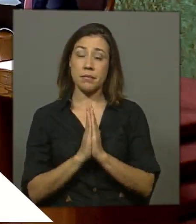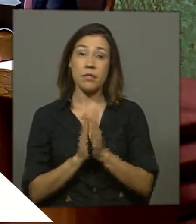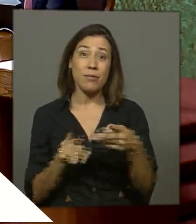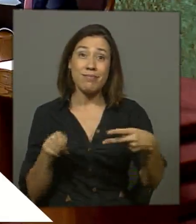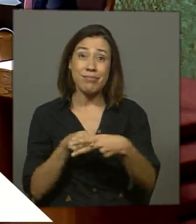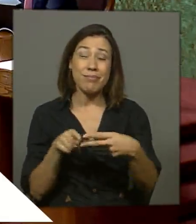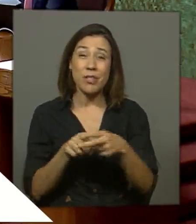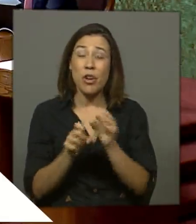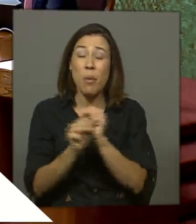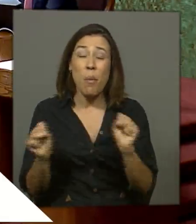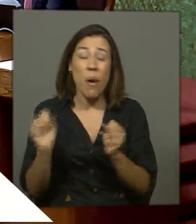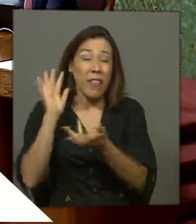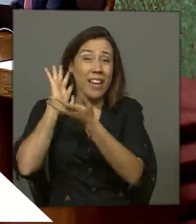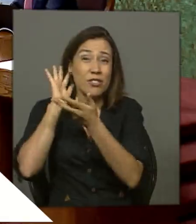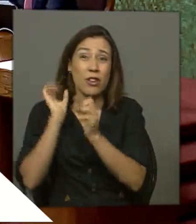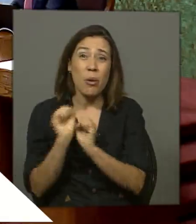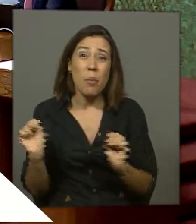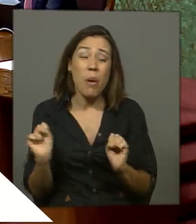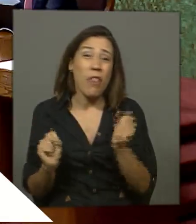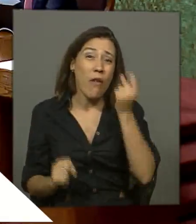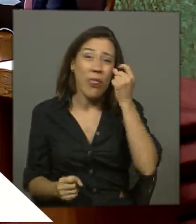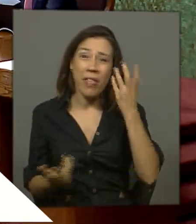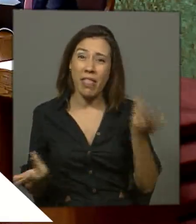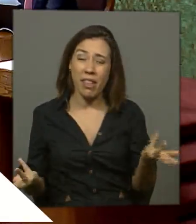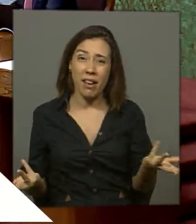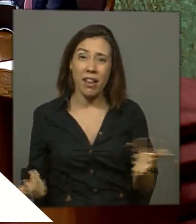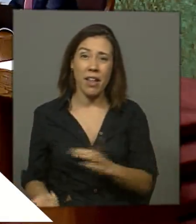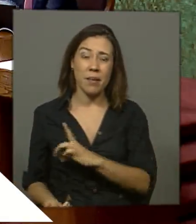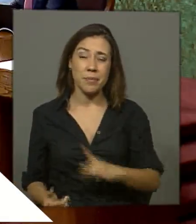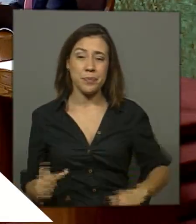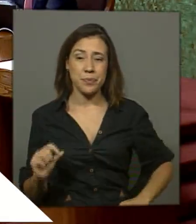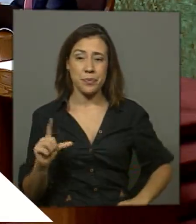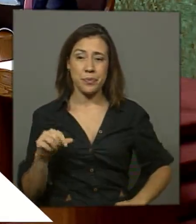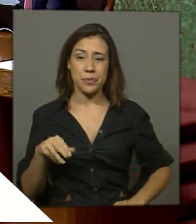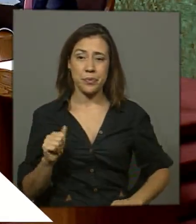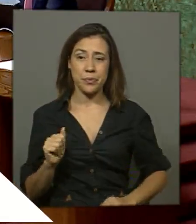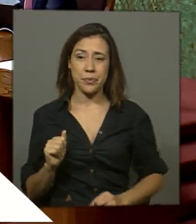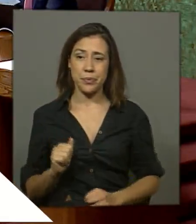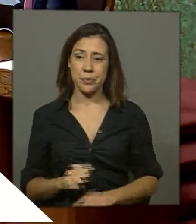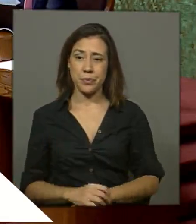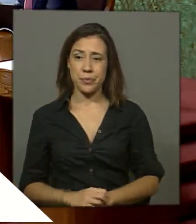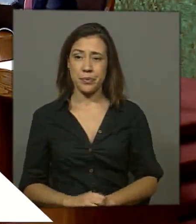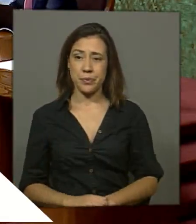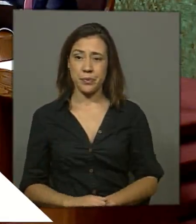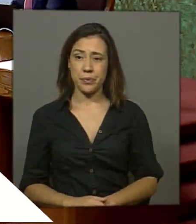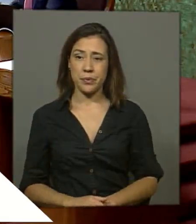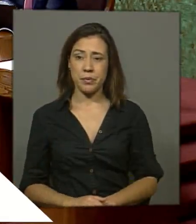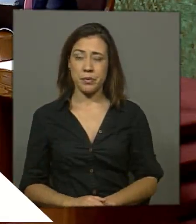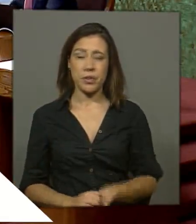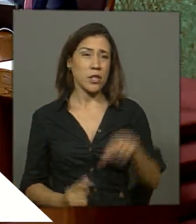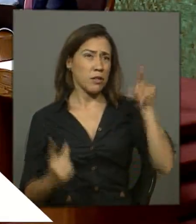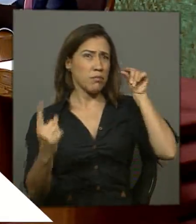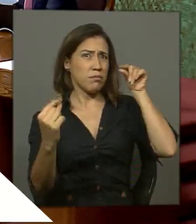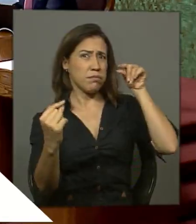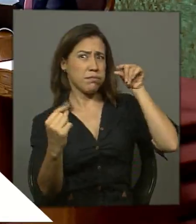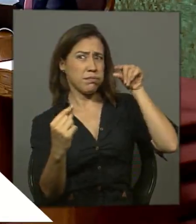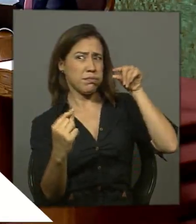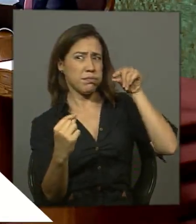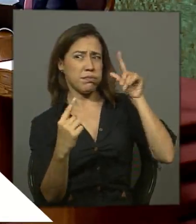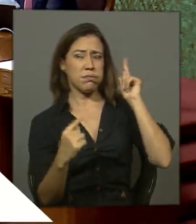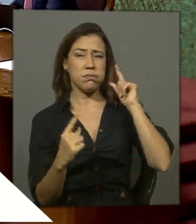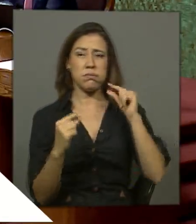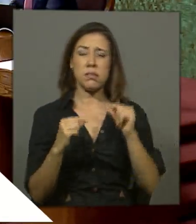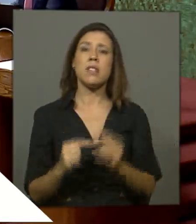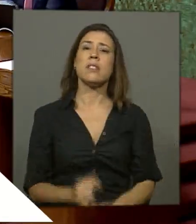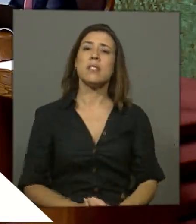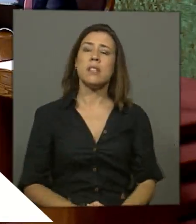no nos escuchamos y si no nos escuchamos no nos entendemos diputado seor coloma Bueno pero pero hay que ha cuando no est hablando el